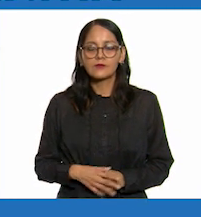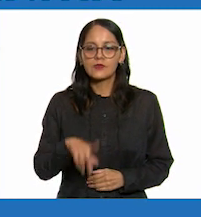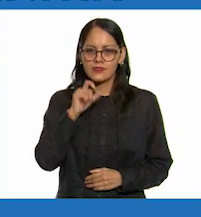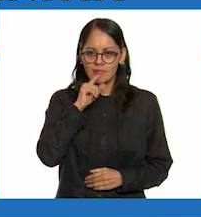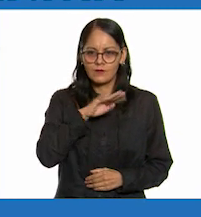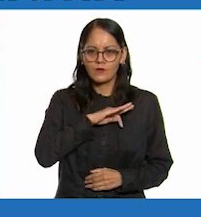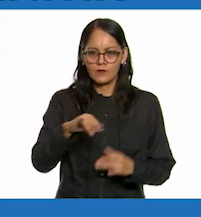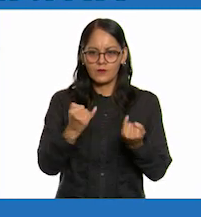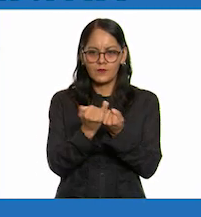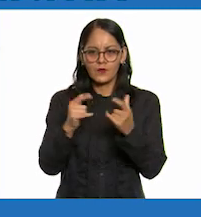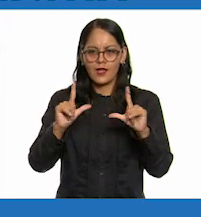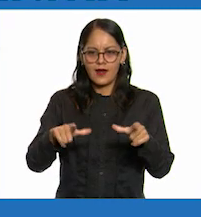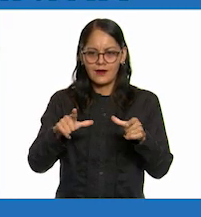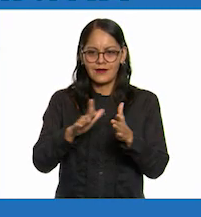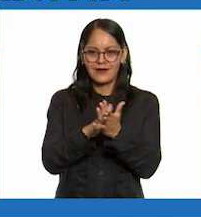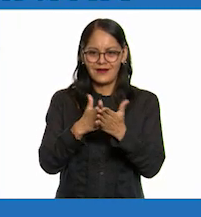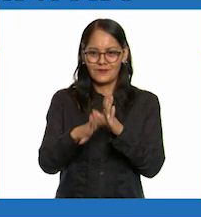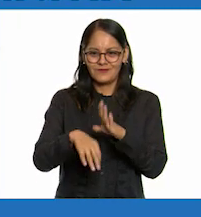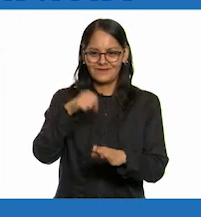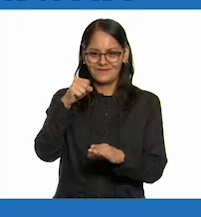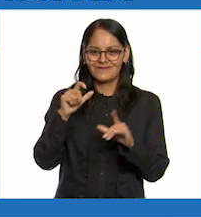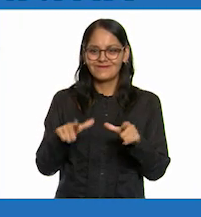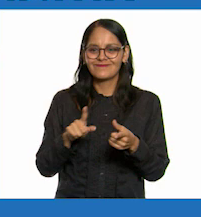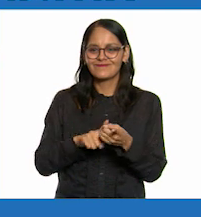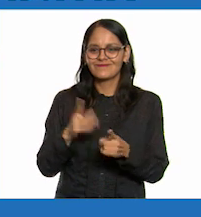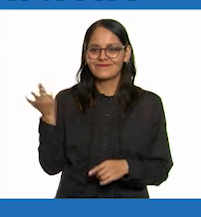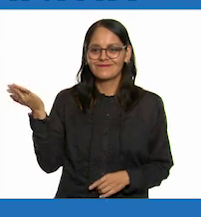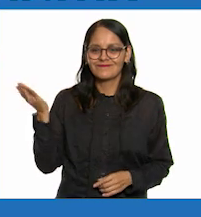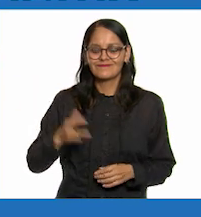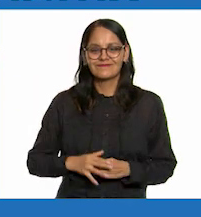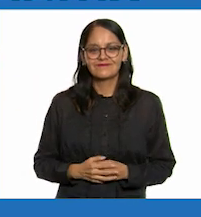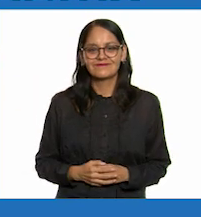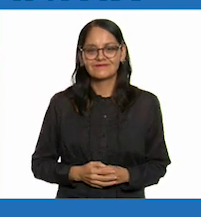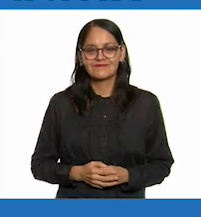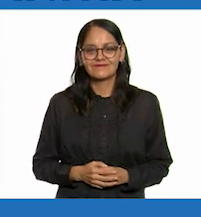También puedes encontrar los libros de texto en la página